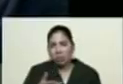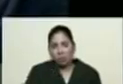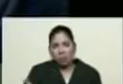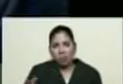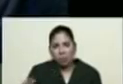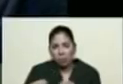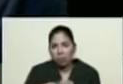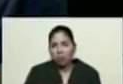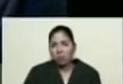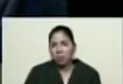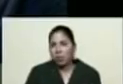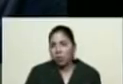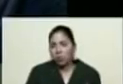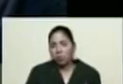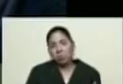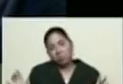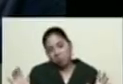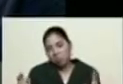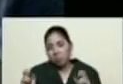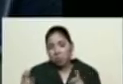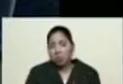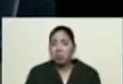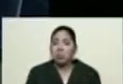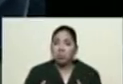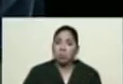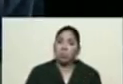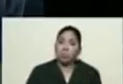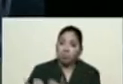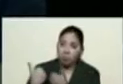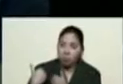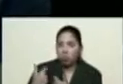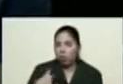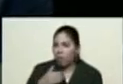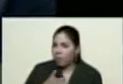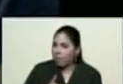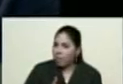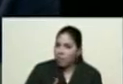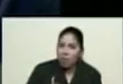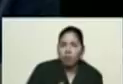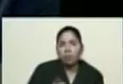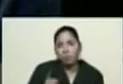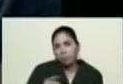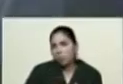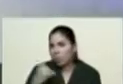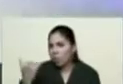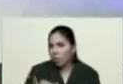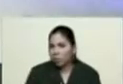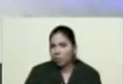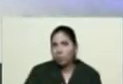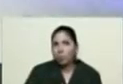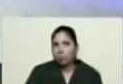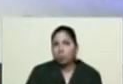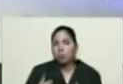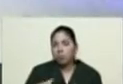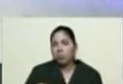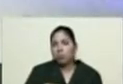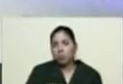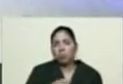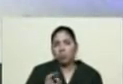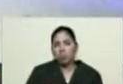la responsabilidad, cuente con que yo seré el más leal de los seguidores de su proyecto y con que llevaremos